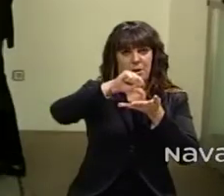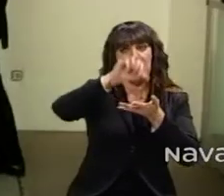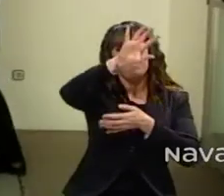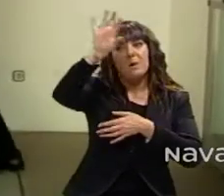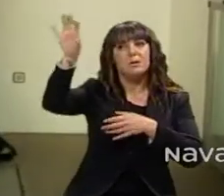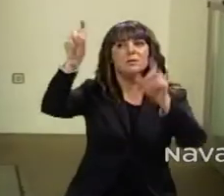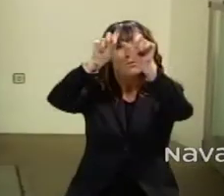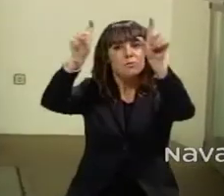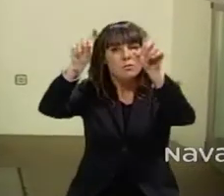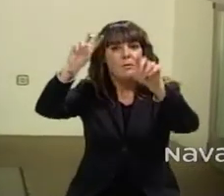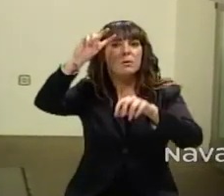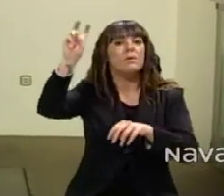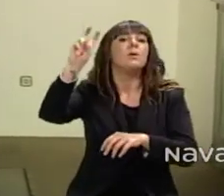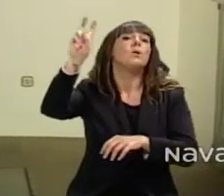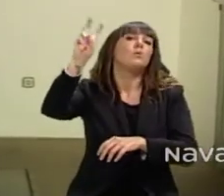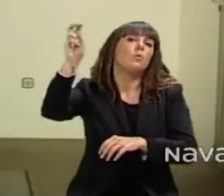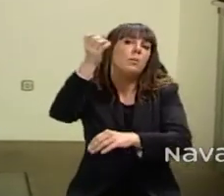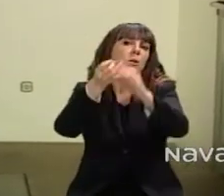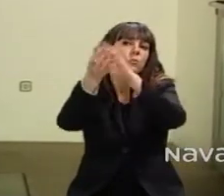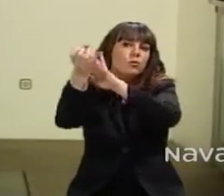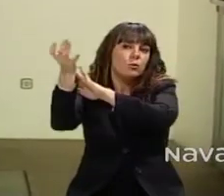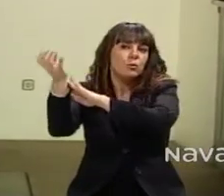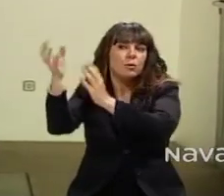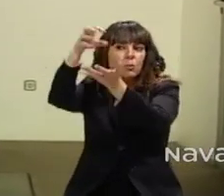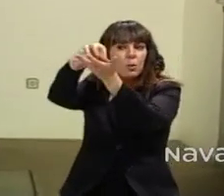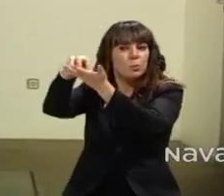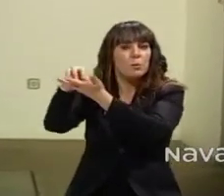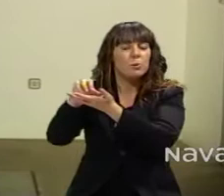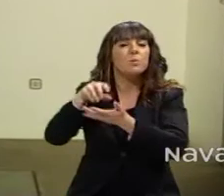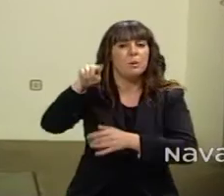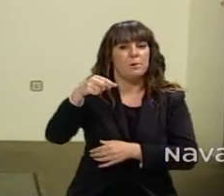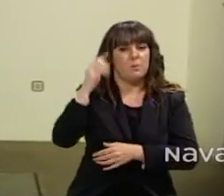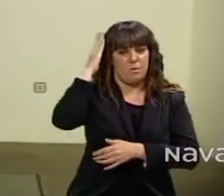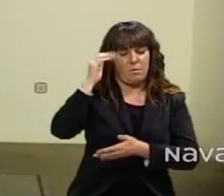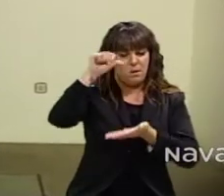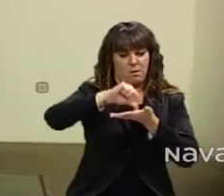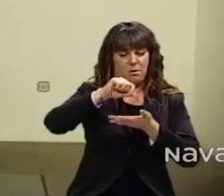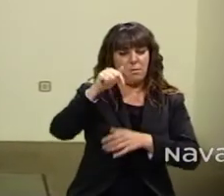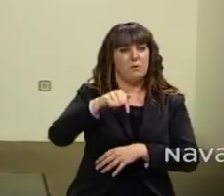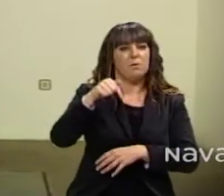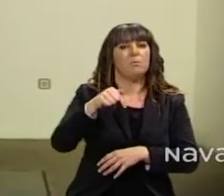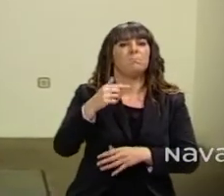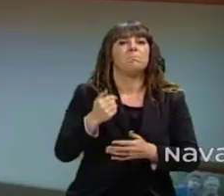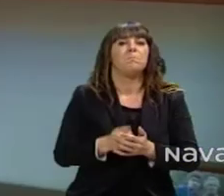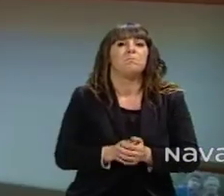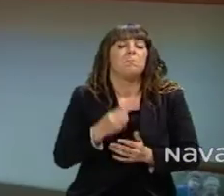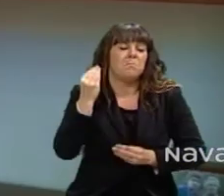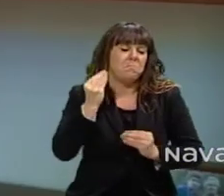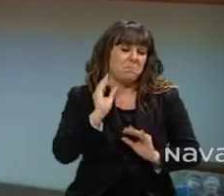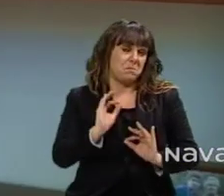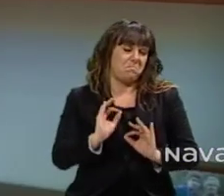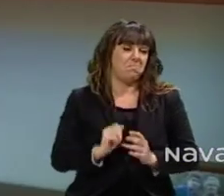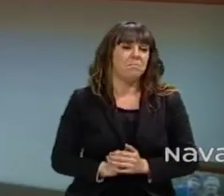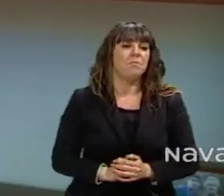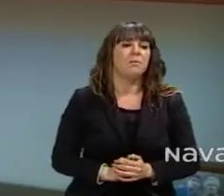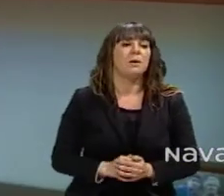Y yendo allí, abren mercados, se dan a conocer. Yo creo que hay muchas cosas que los navarros pueden hacer. Mi nombre es